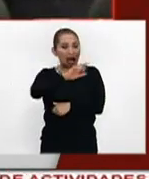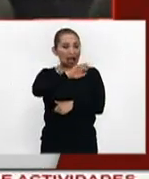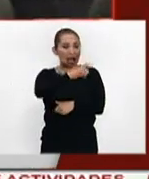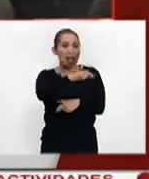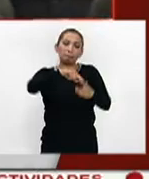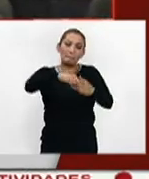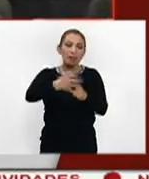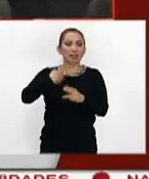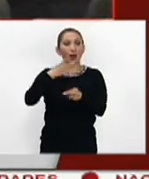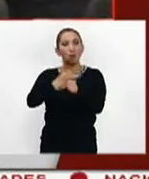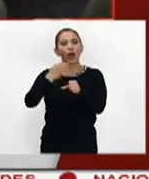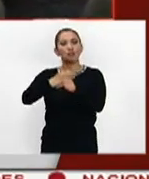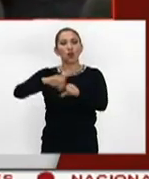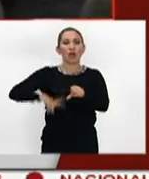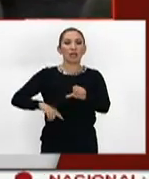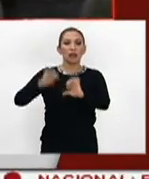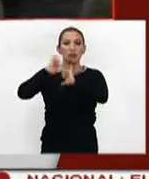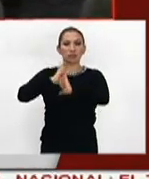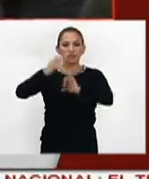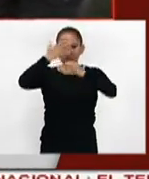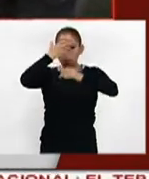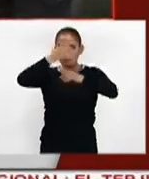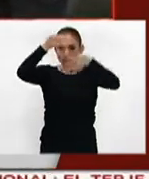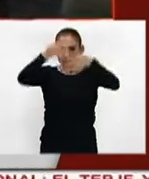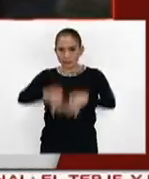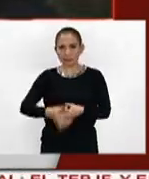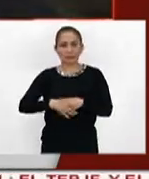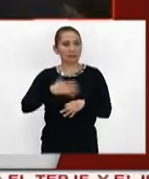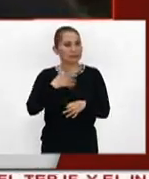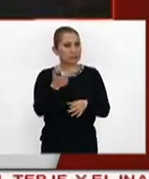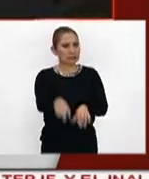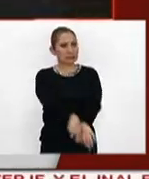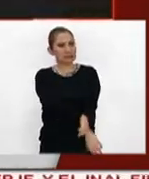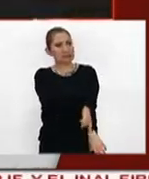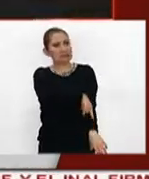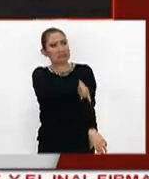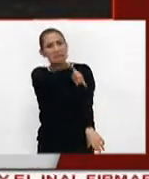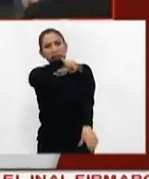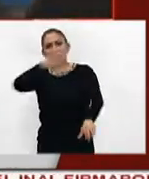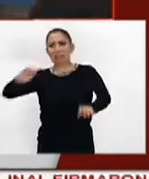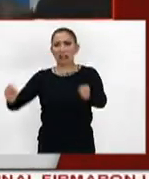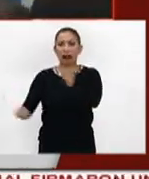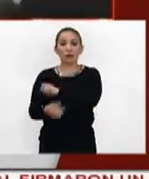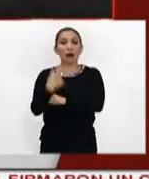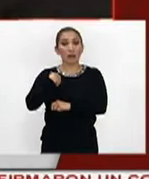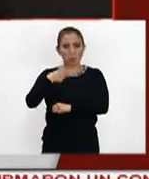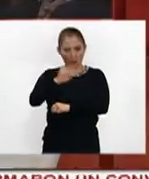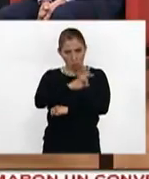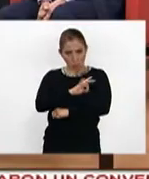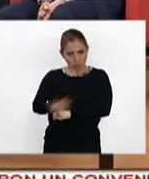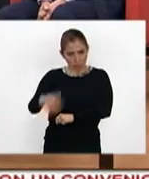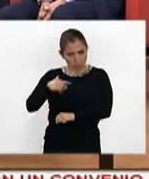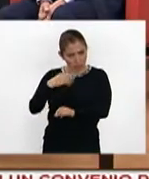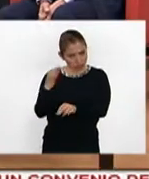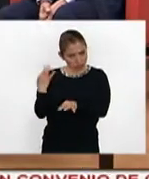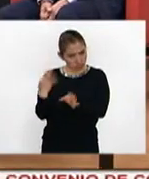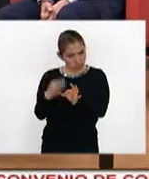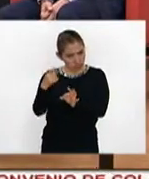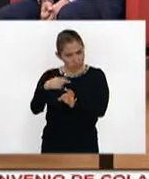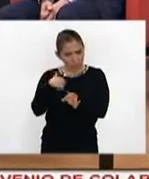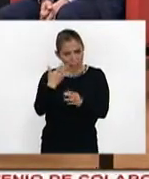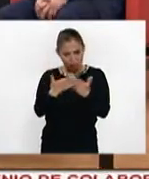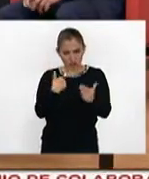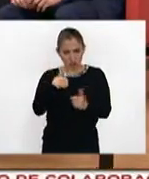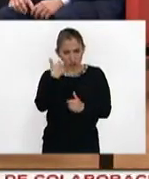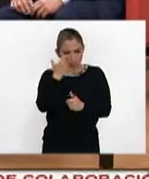Merkel iniciaría su cuarto mandato formalmente como canciller. Una transición larguísima. Pero hay la posibilidad de que se pueda concretar tras lo que se logró.